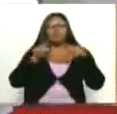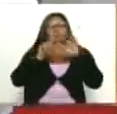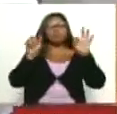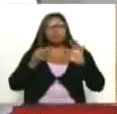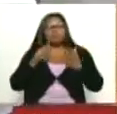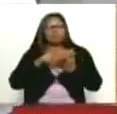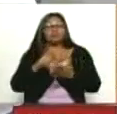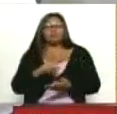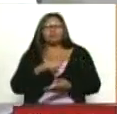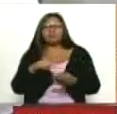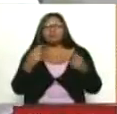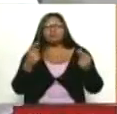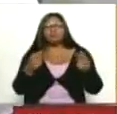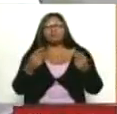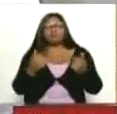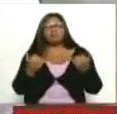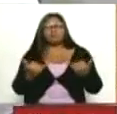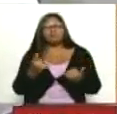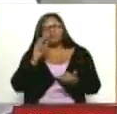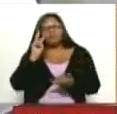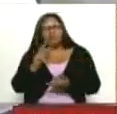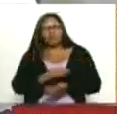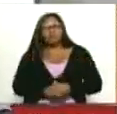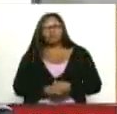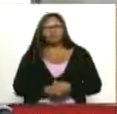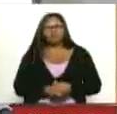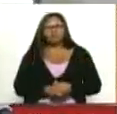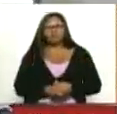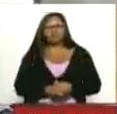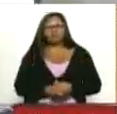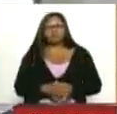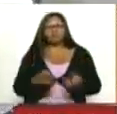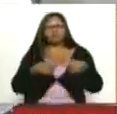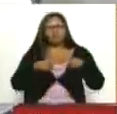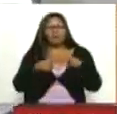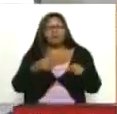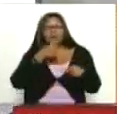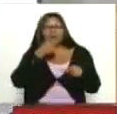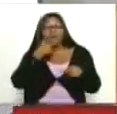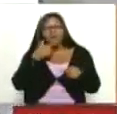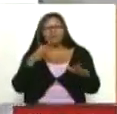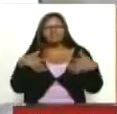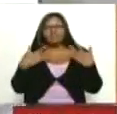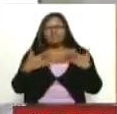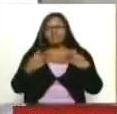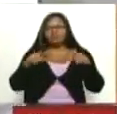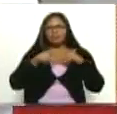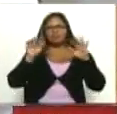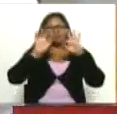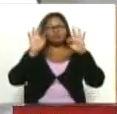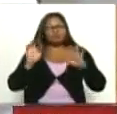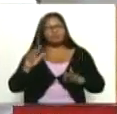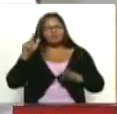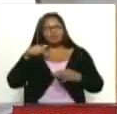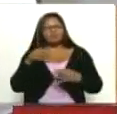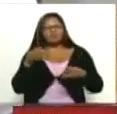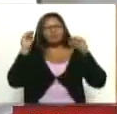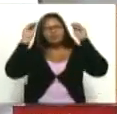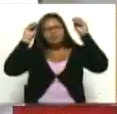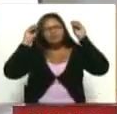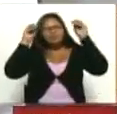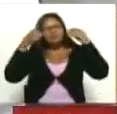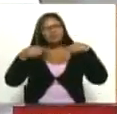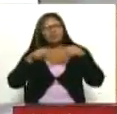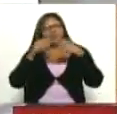con esa activación. Es una puesta en escena hermosa y divertida, que también está altamente recomendado.